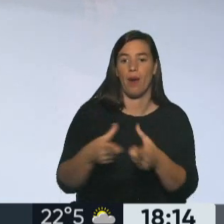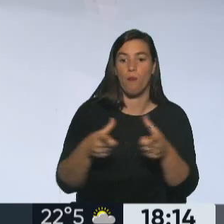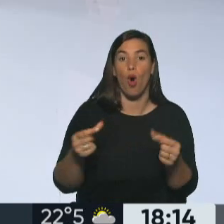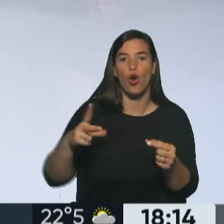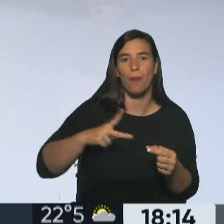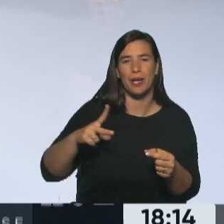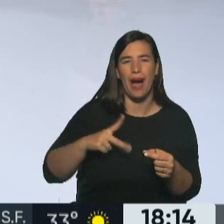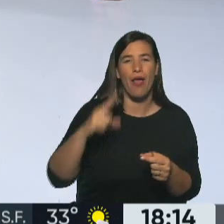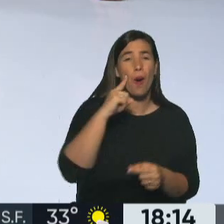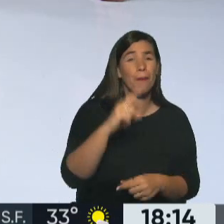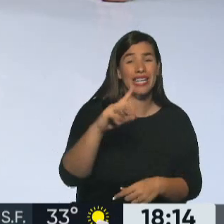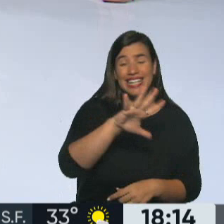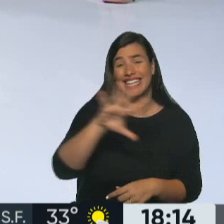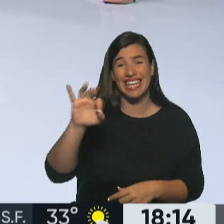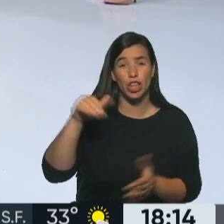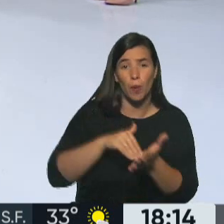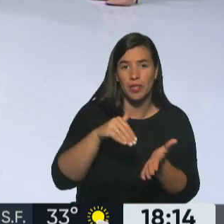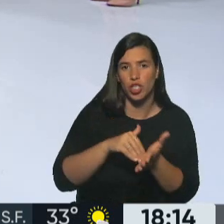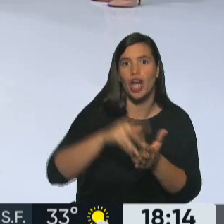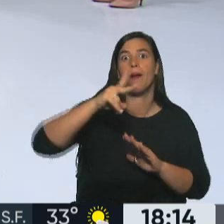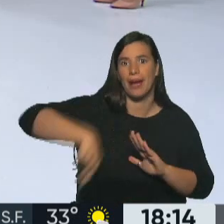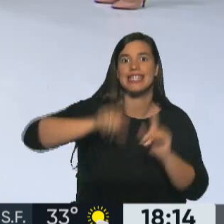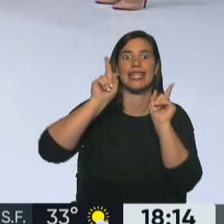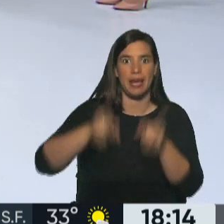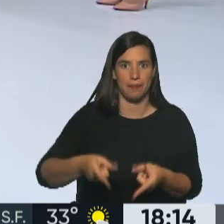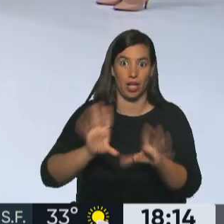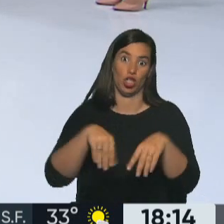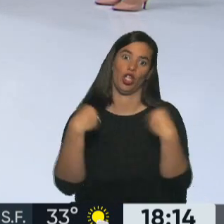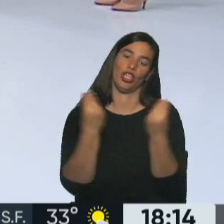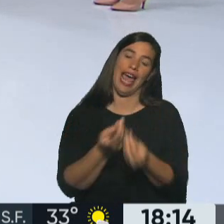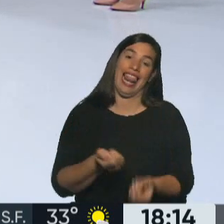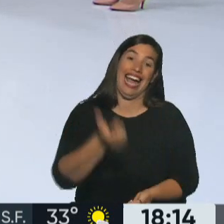decir, ya se hace una cifra de casi 3.500 millones que para